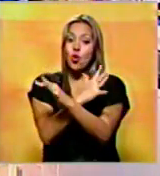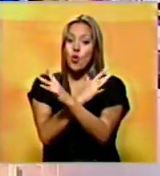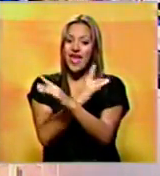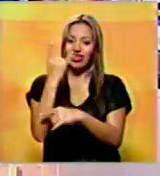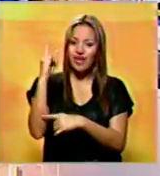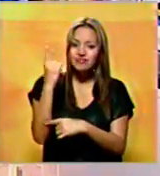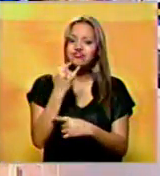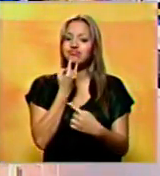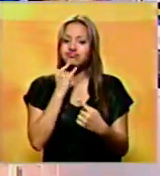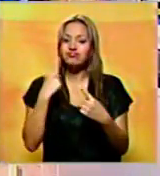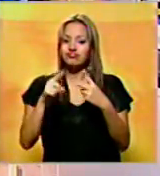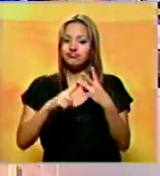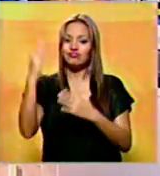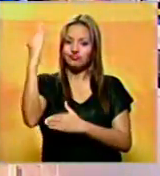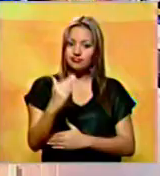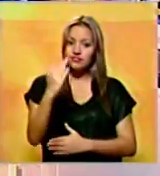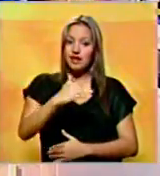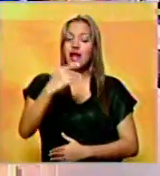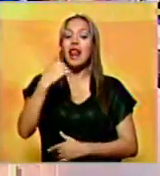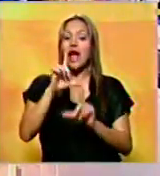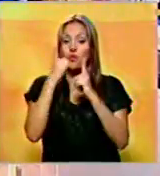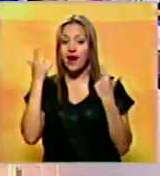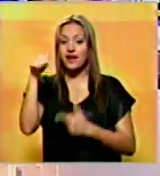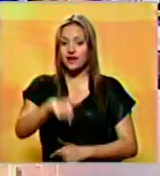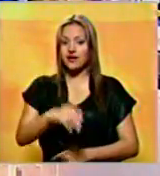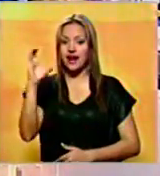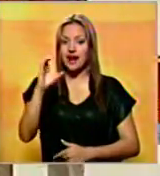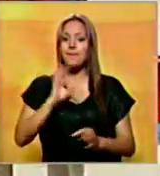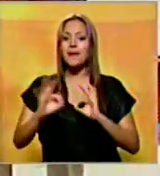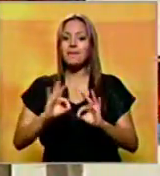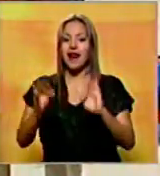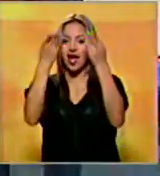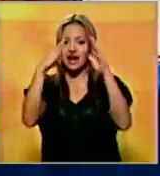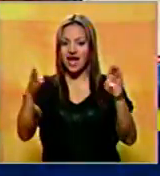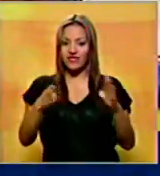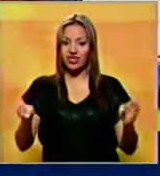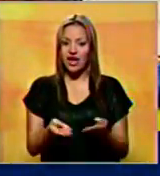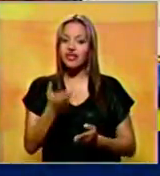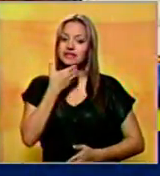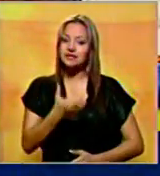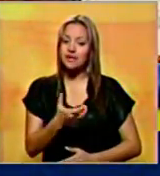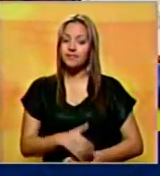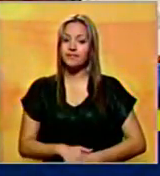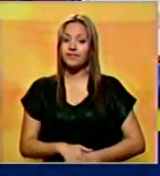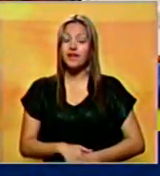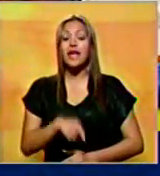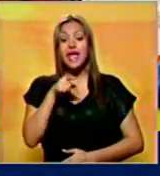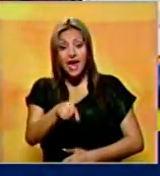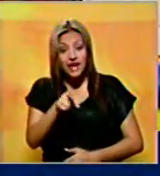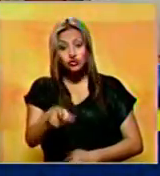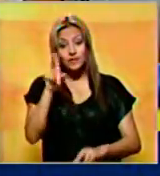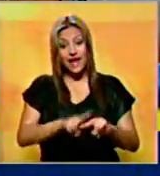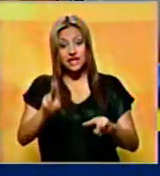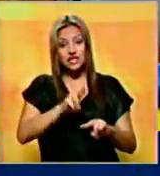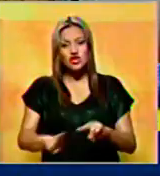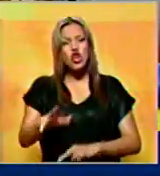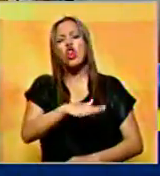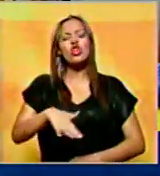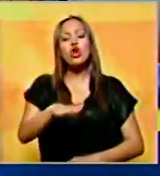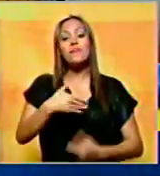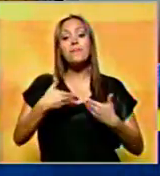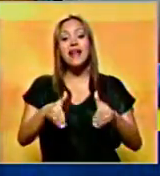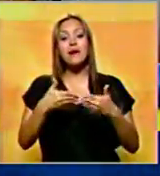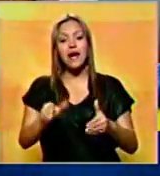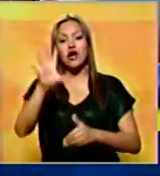la temporada navideña desde el puerto de La Guaira, aquí en Caracas. García Plaza anunció que estos artículos para niños proceden de